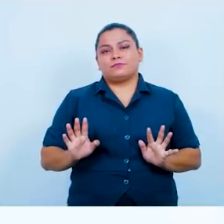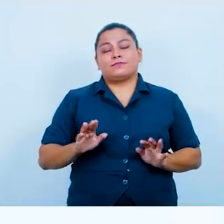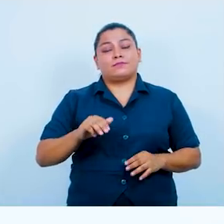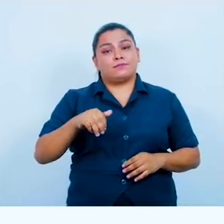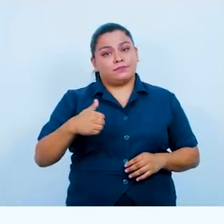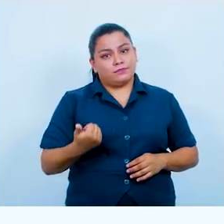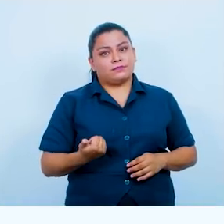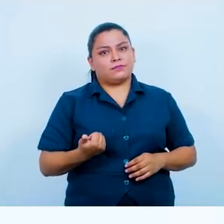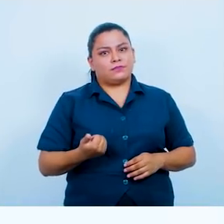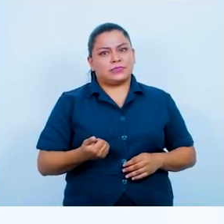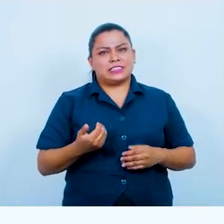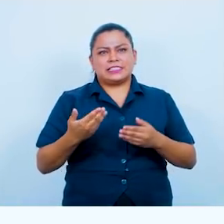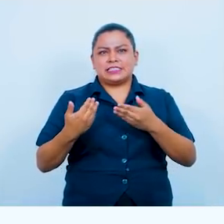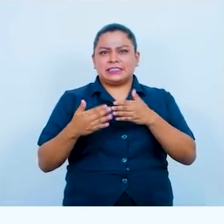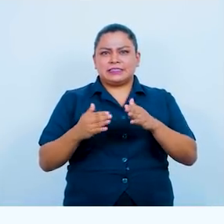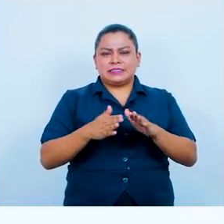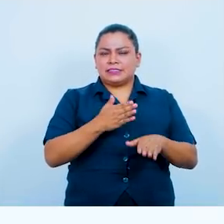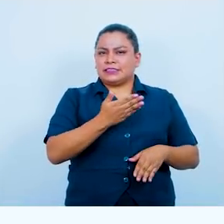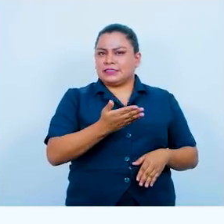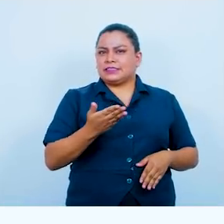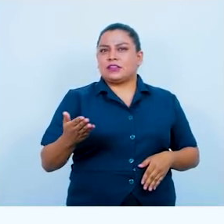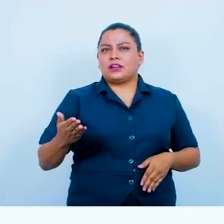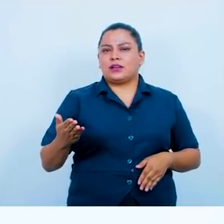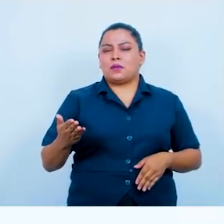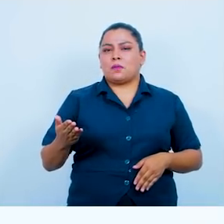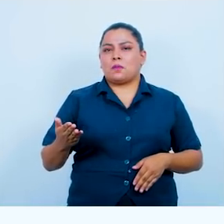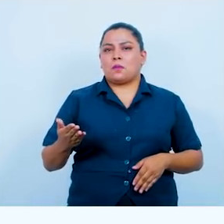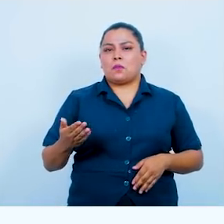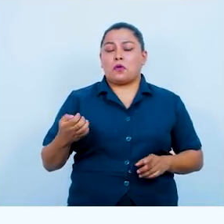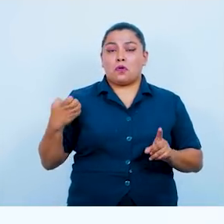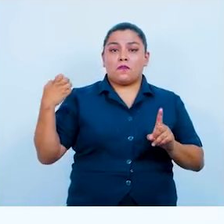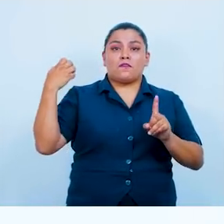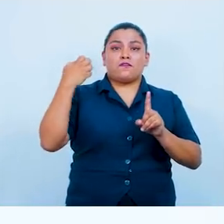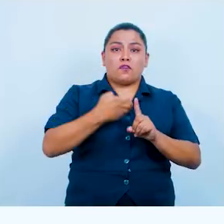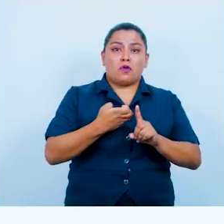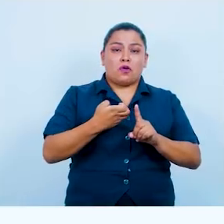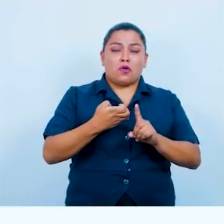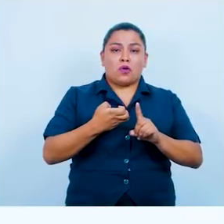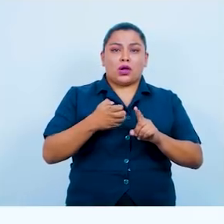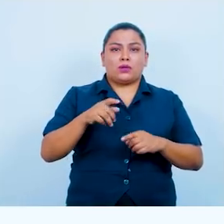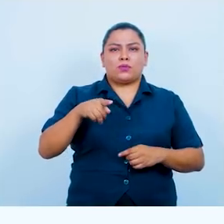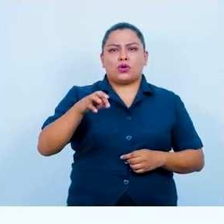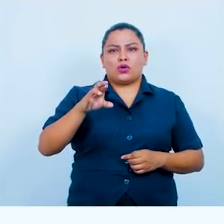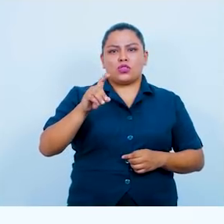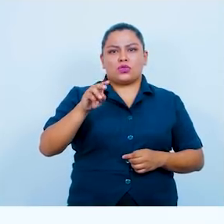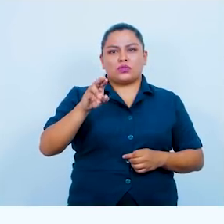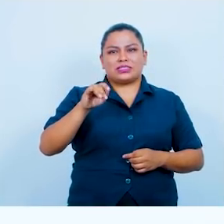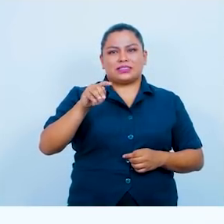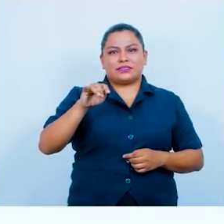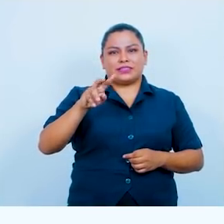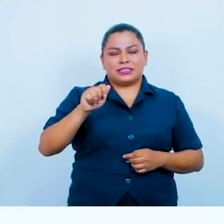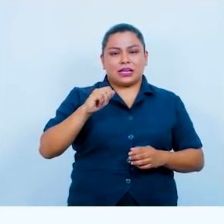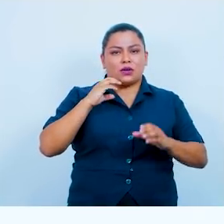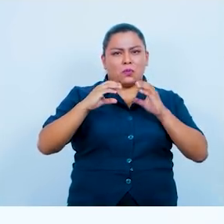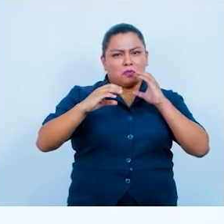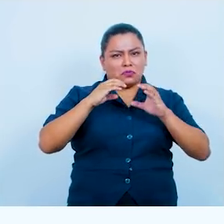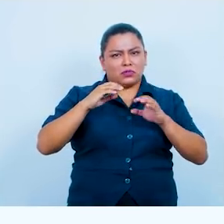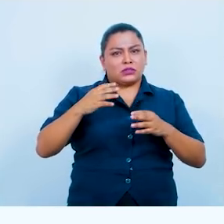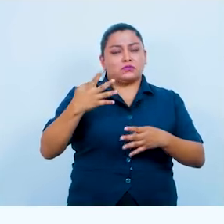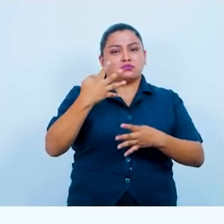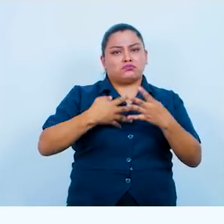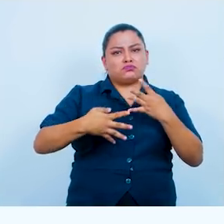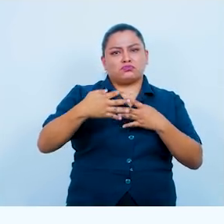otra parte, existen herramientas de workspace con un enfoque hacia la productividad y la comunicación en los entornos virtuales